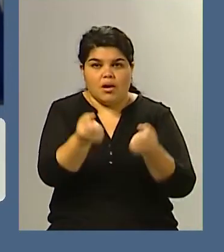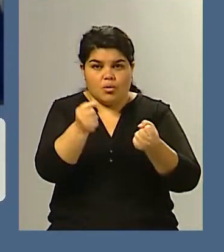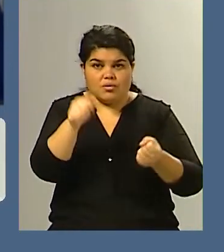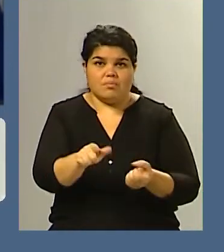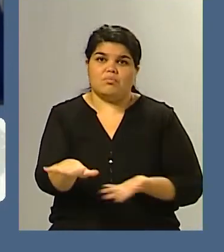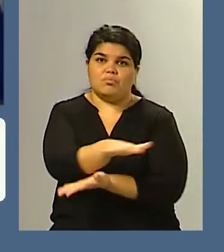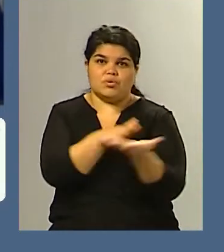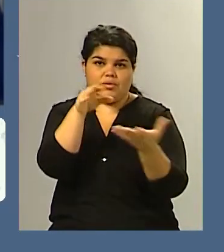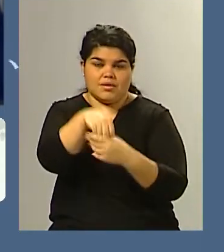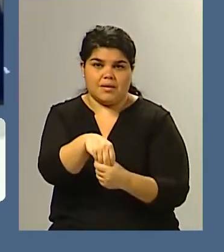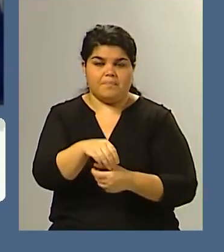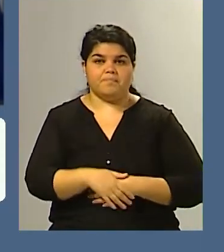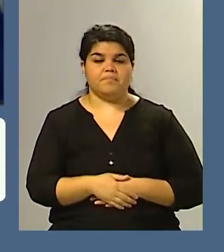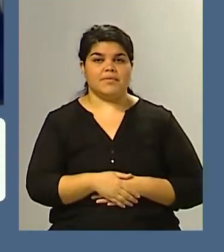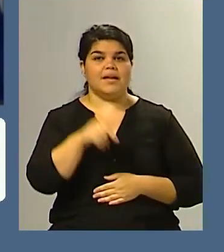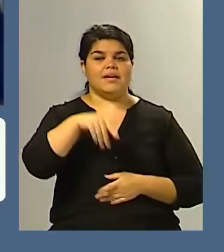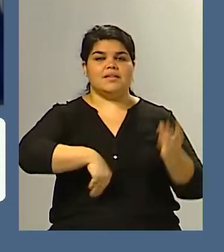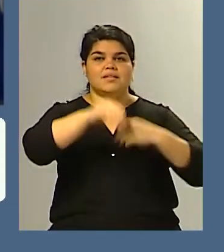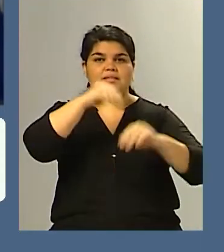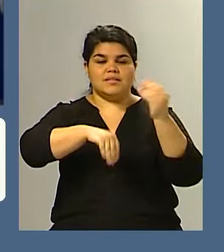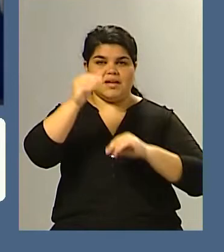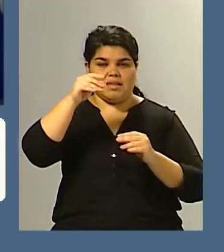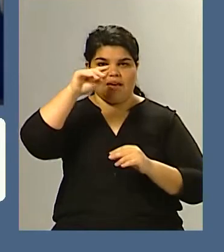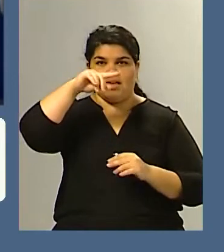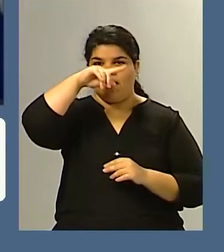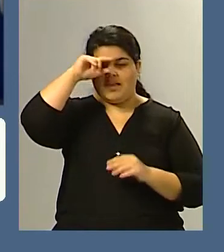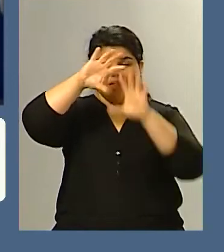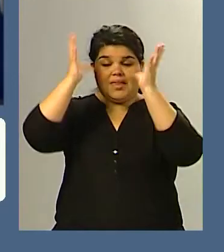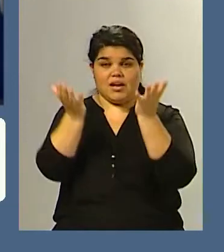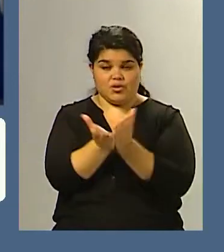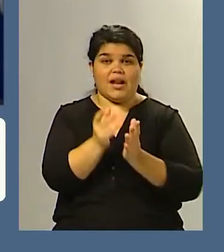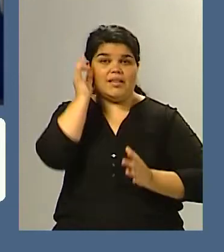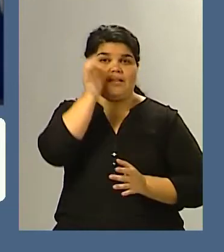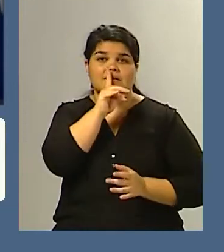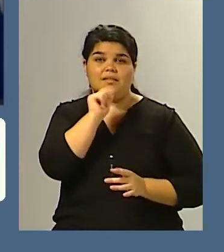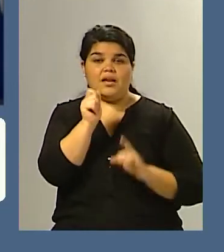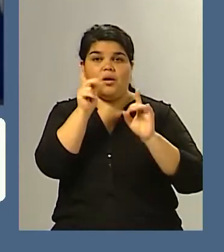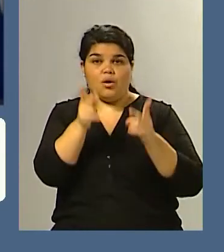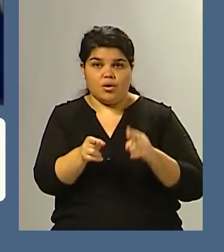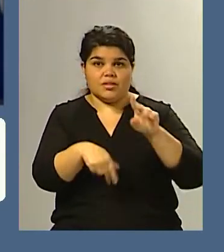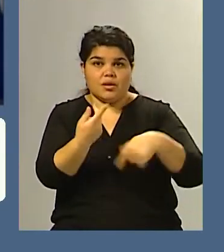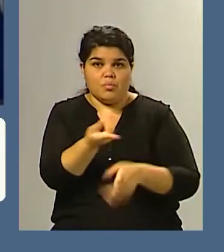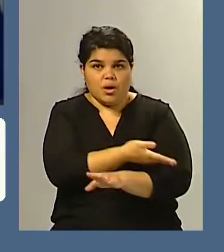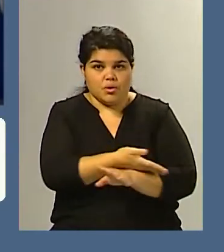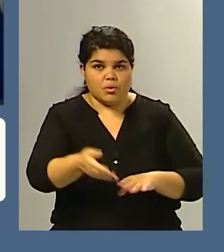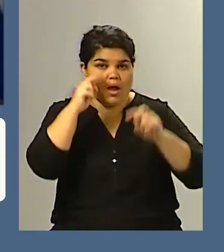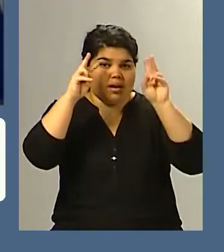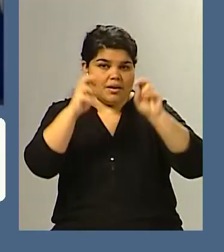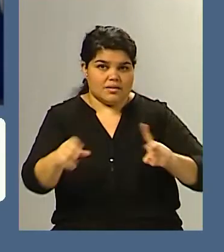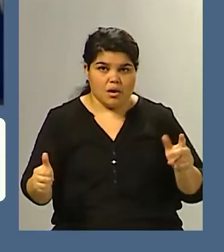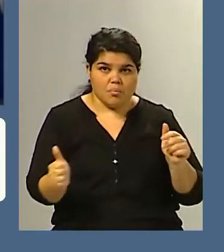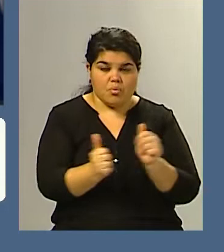internacional. Estamos en chat internacional aquí en el 30 de la TDA. Vamos a ir a una pausa, enseguida regresamos. Seguimos analizando